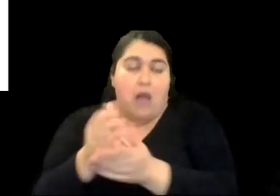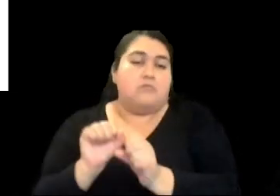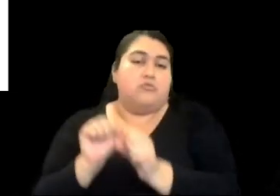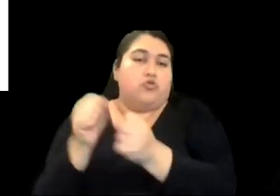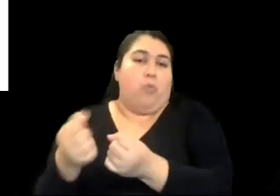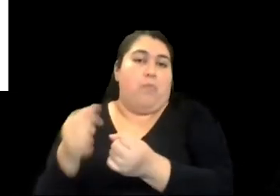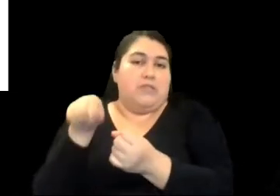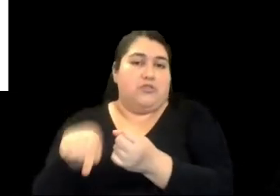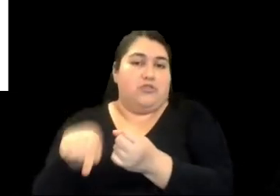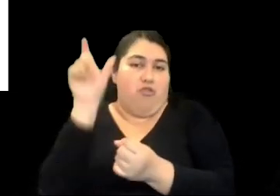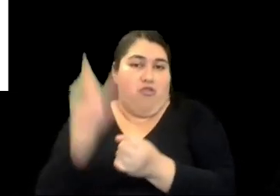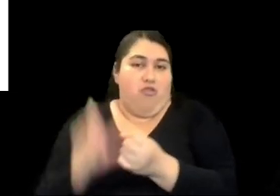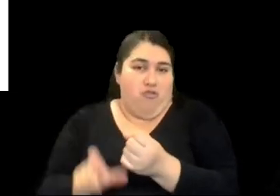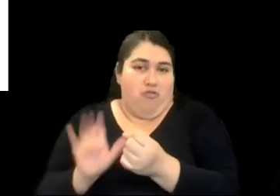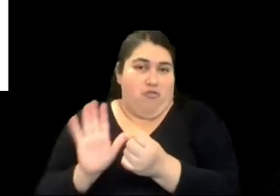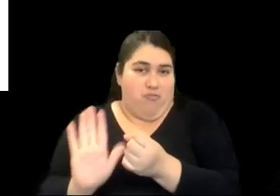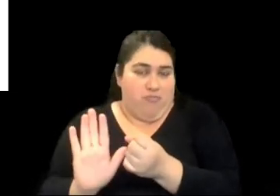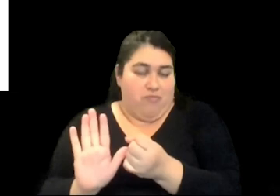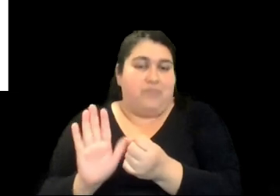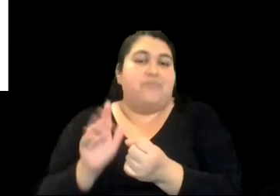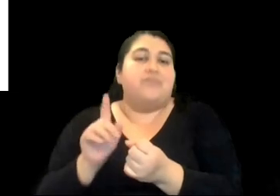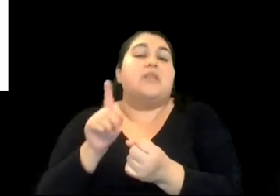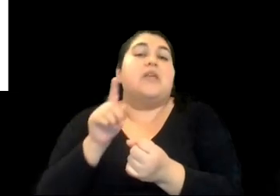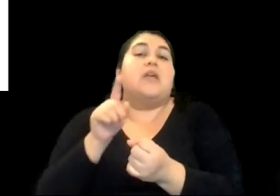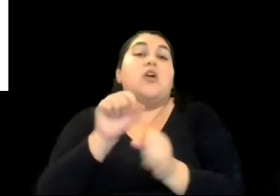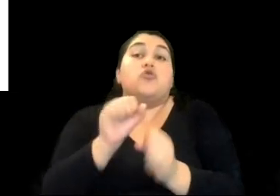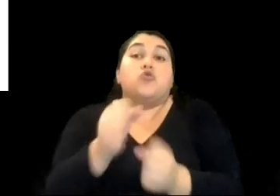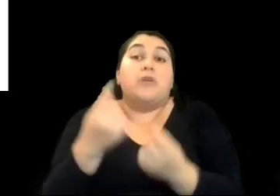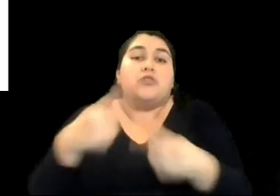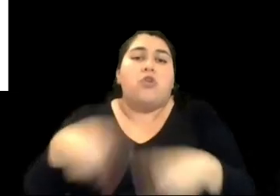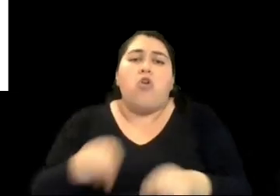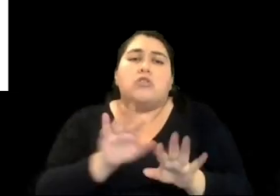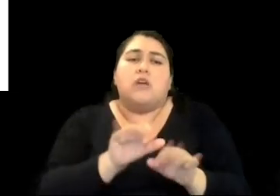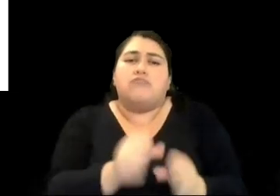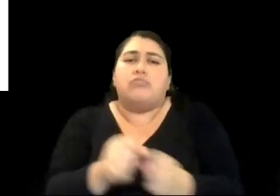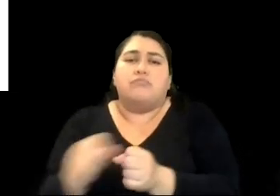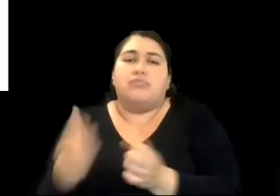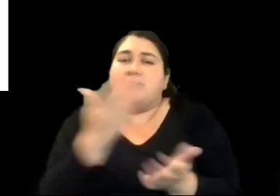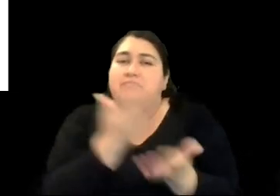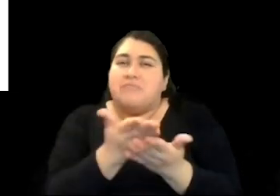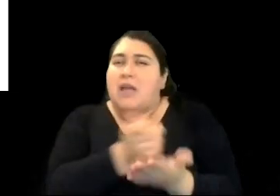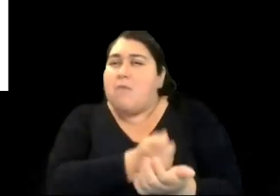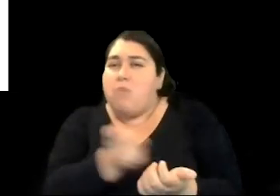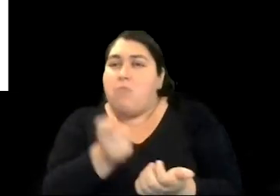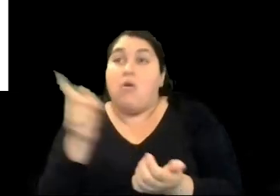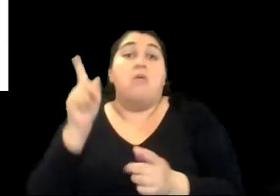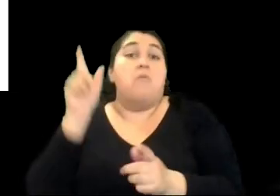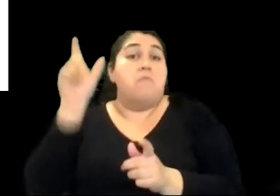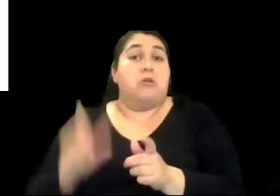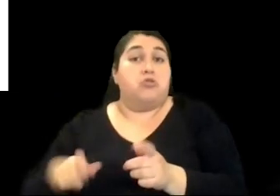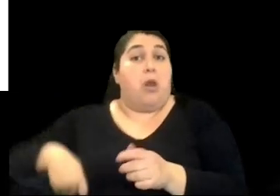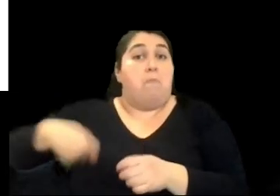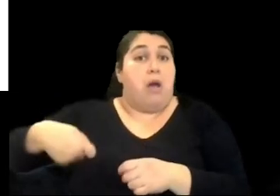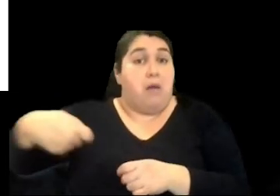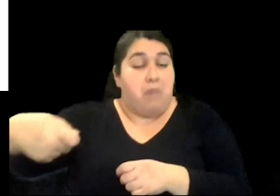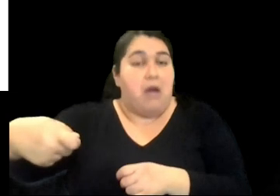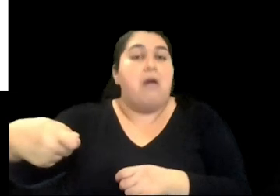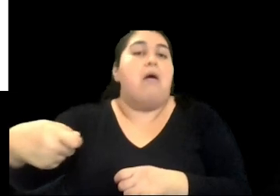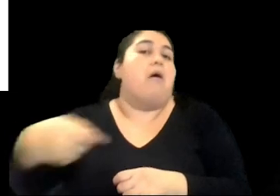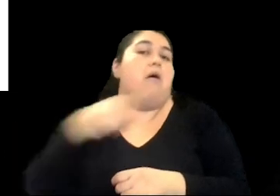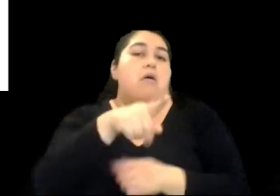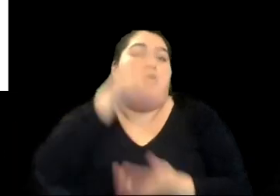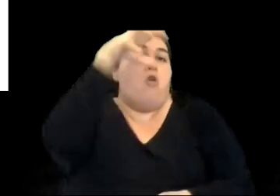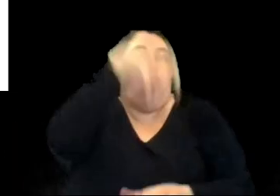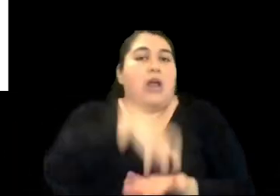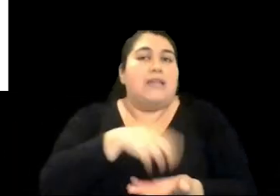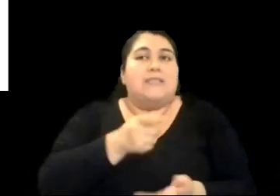contribuyente. Esto quiere decir que durante el periodo en que el contribuyente esté realizando el pago de este régimen, el organismo no podría